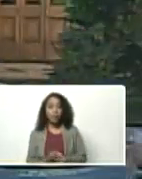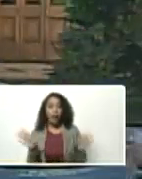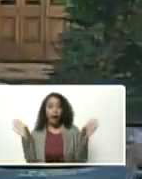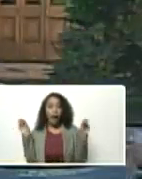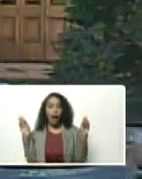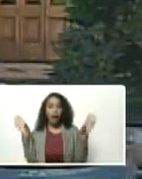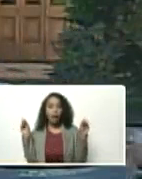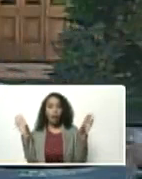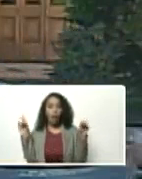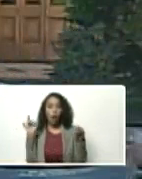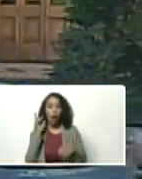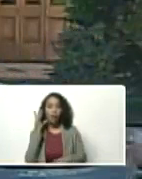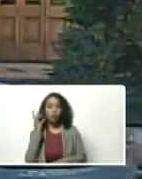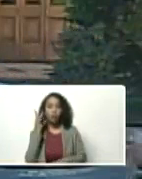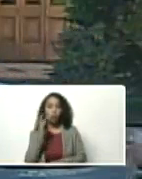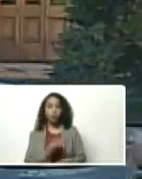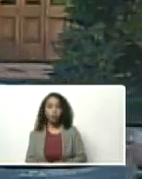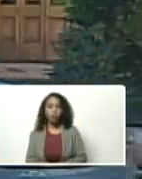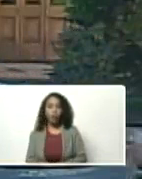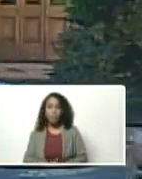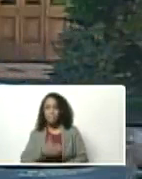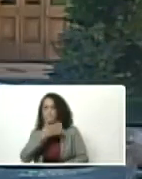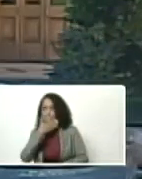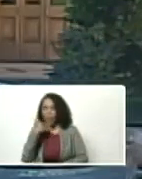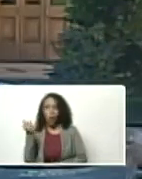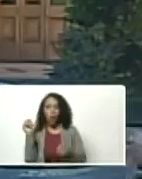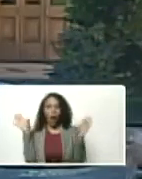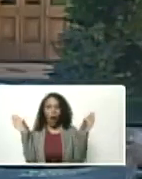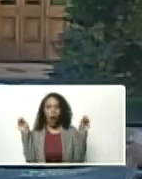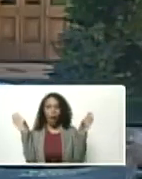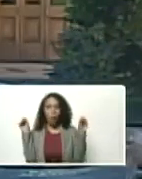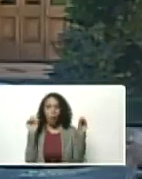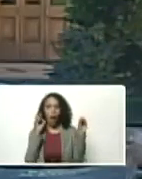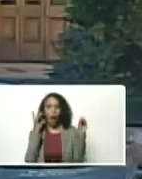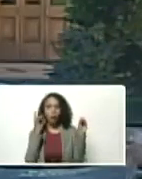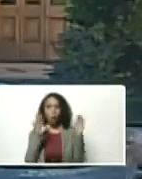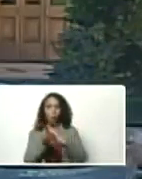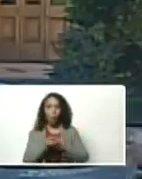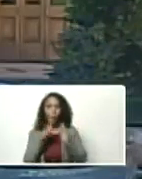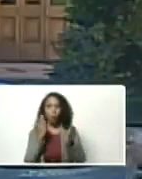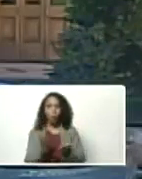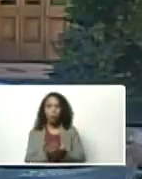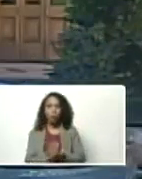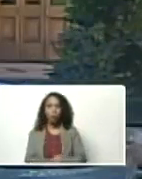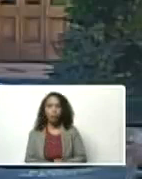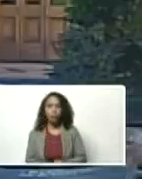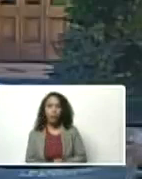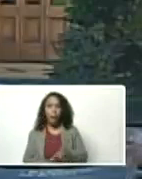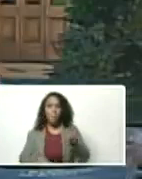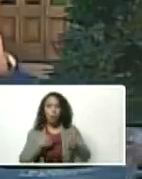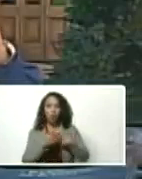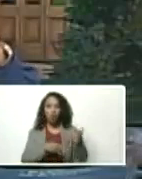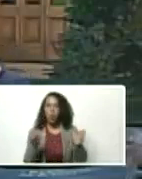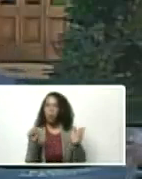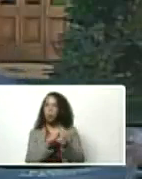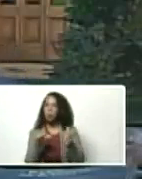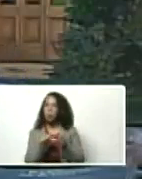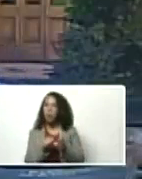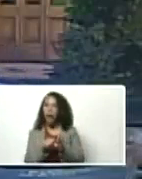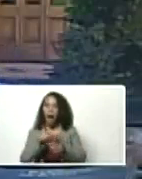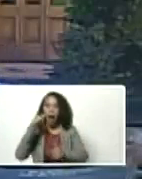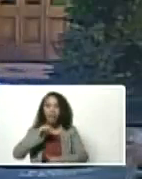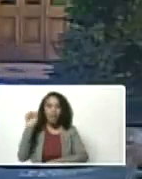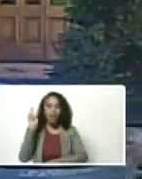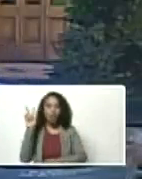azul. El mejor cangrejo azul del mundo. ¿Se produce dónde? En